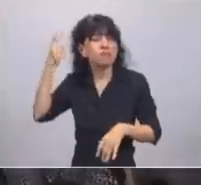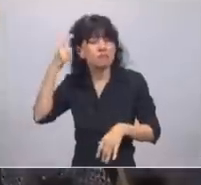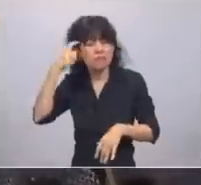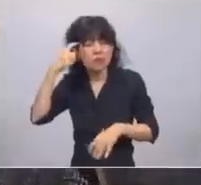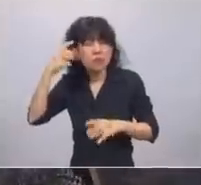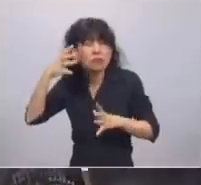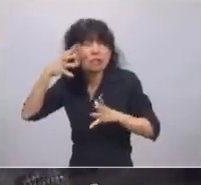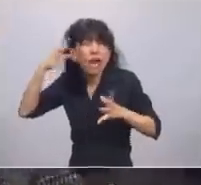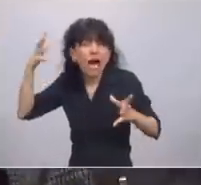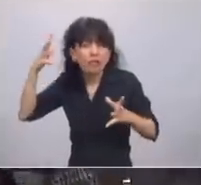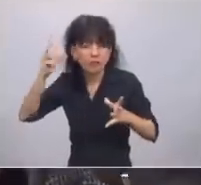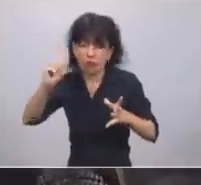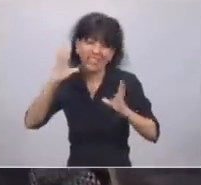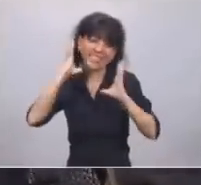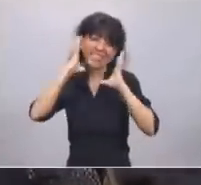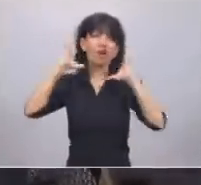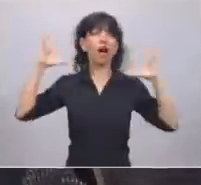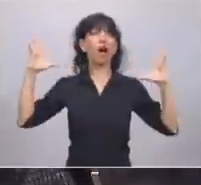¿eh?